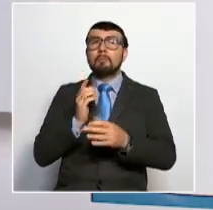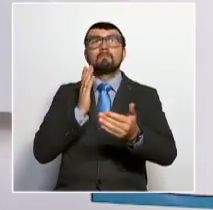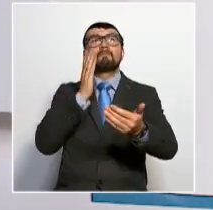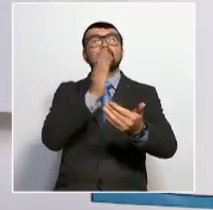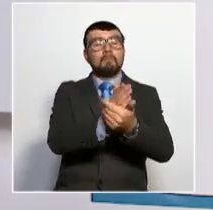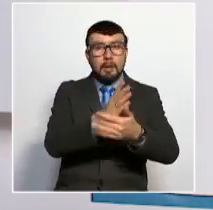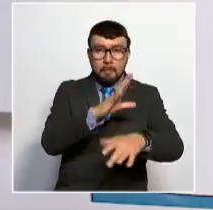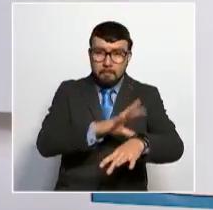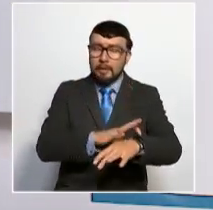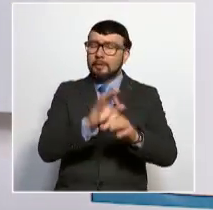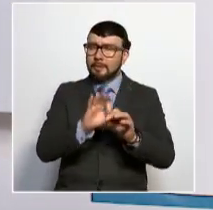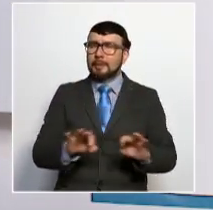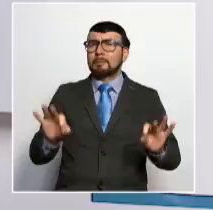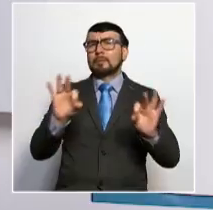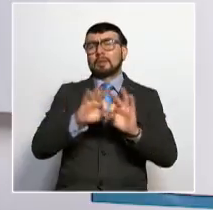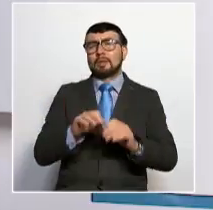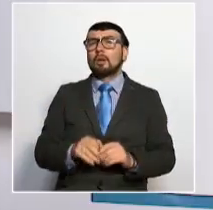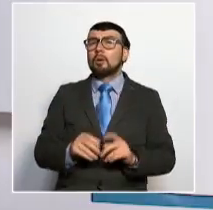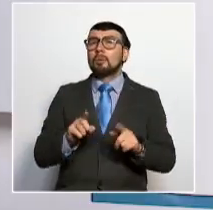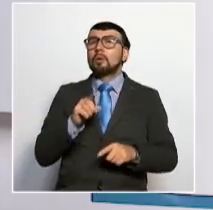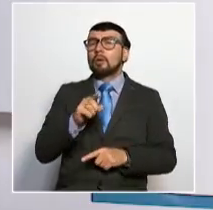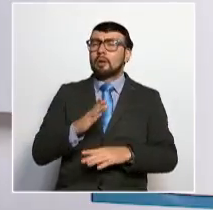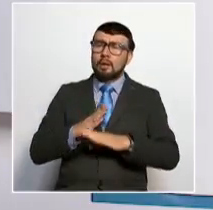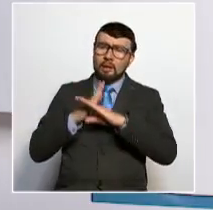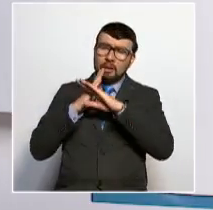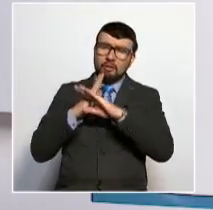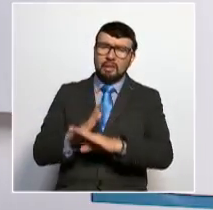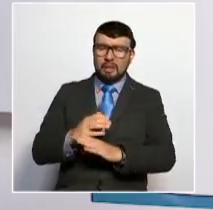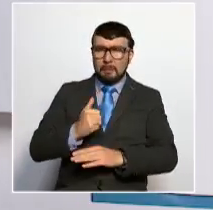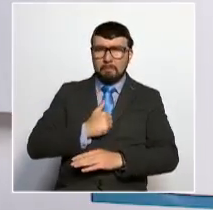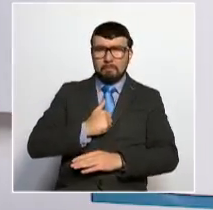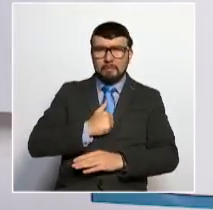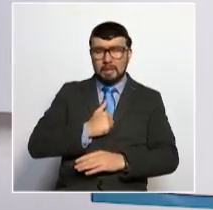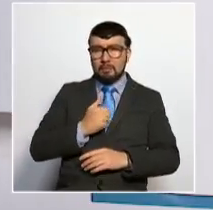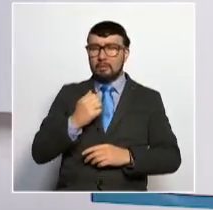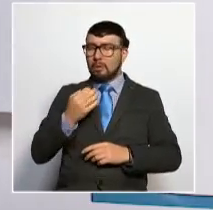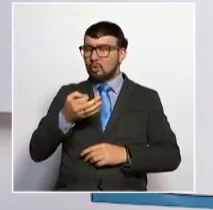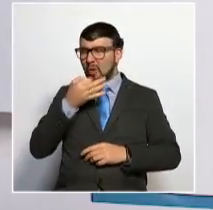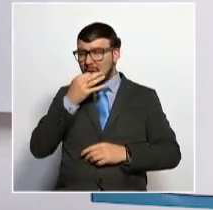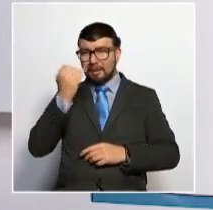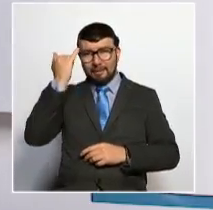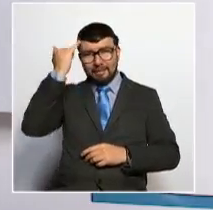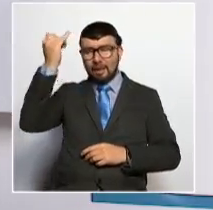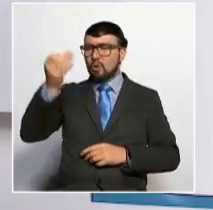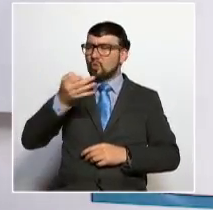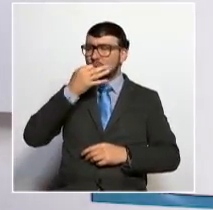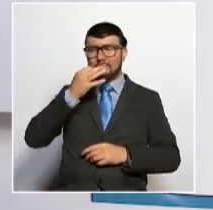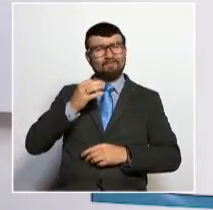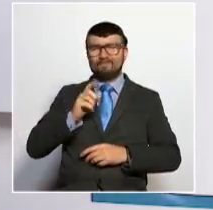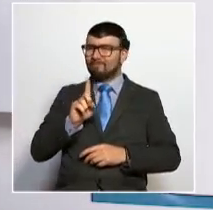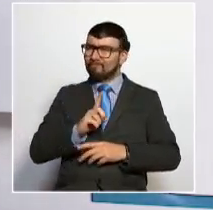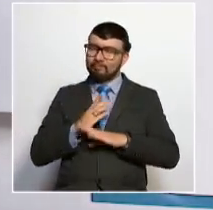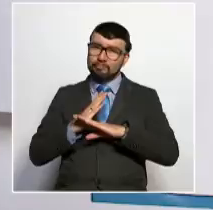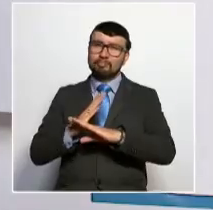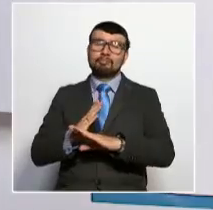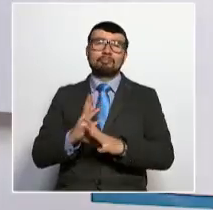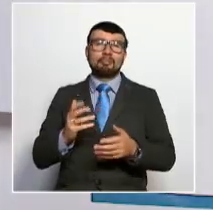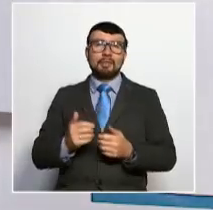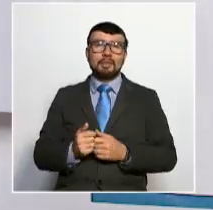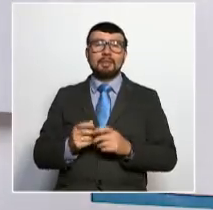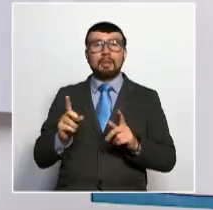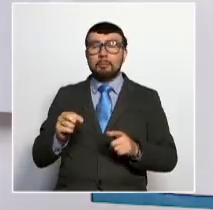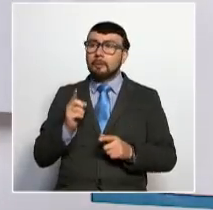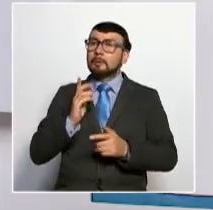automedicación, de tener exámenes de laboratorio. Una de las cosas que me llenan